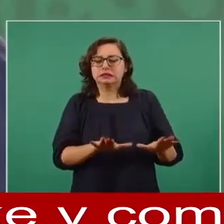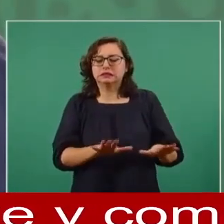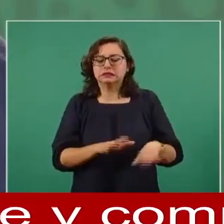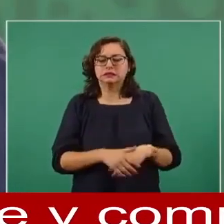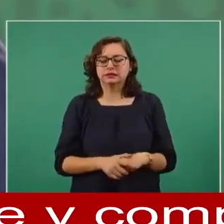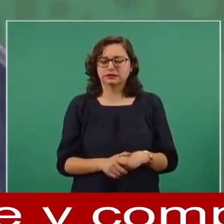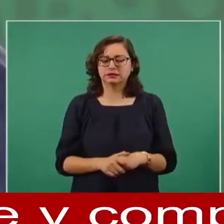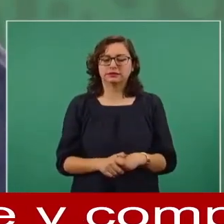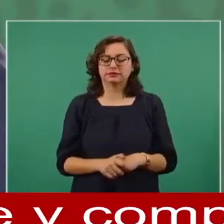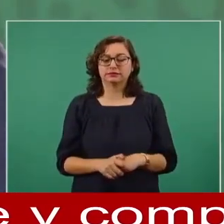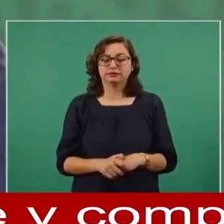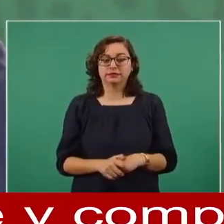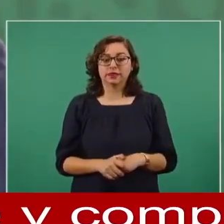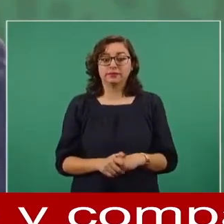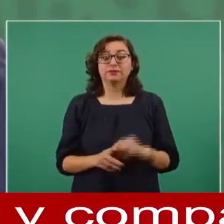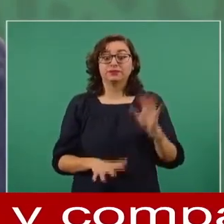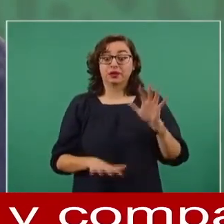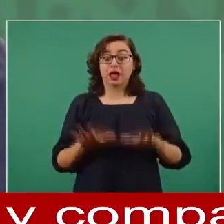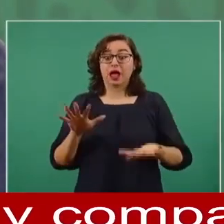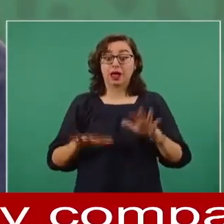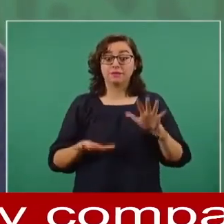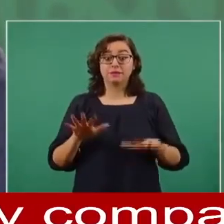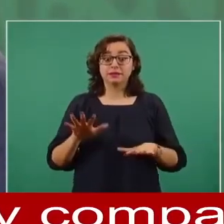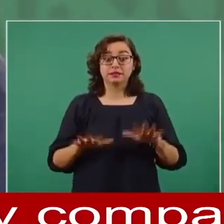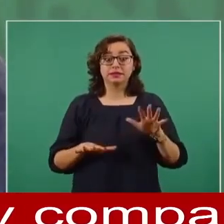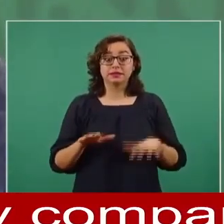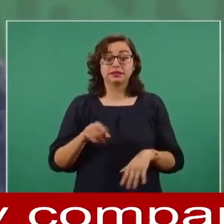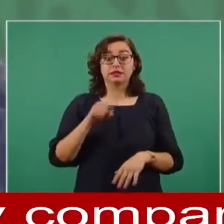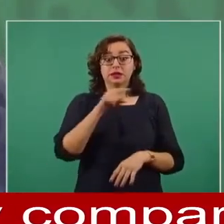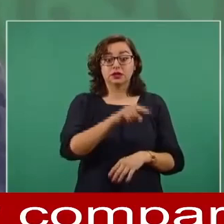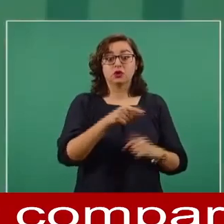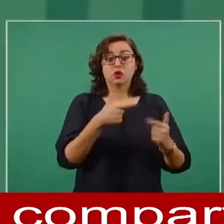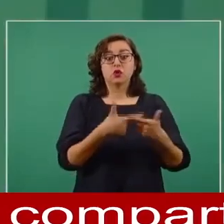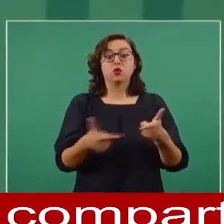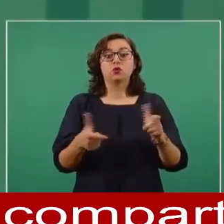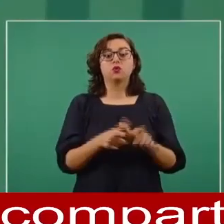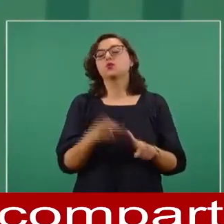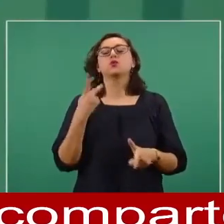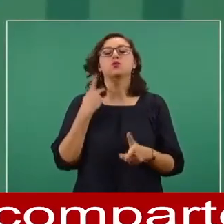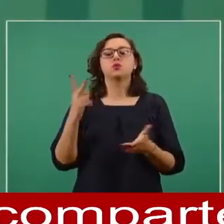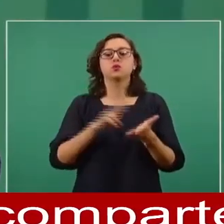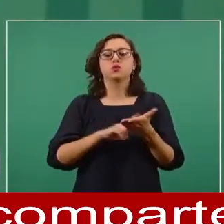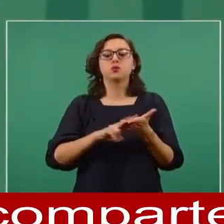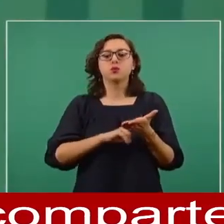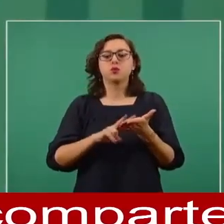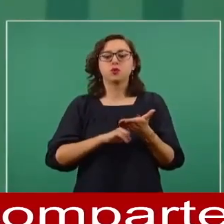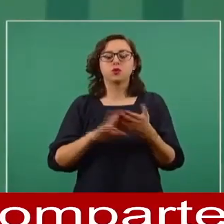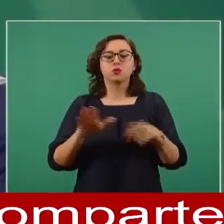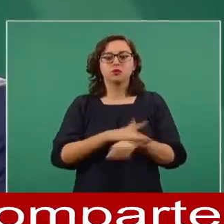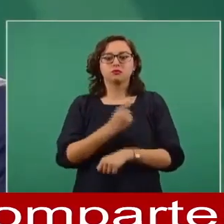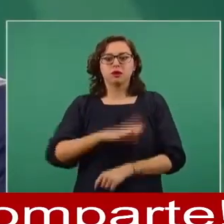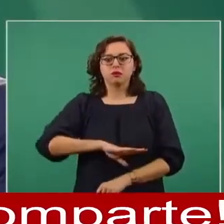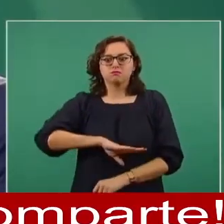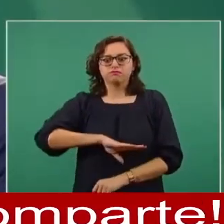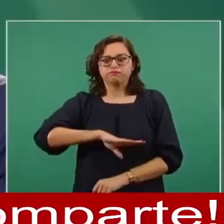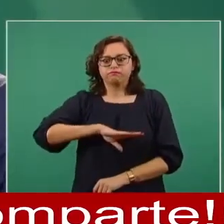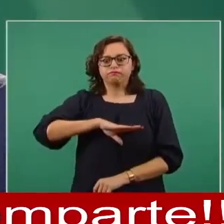hasta parecen del partido verde, porque se ponen verde de coraje.